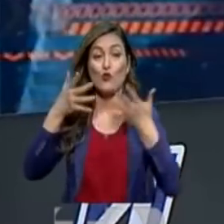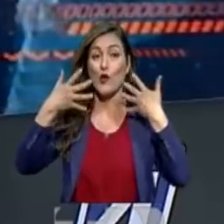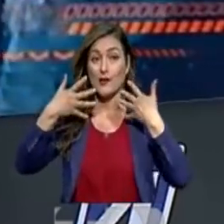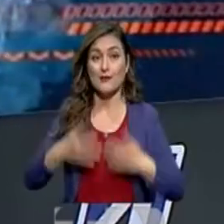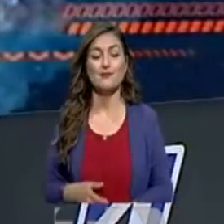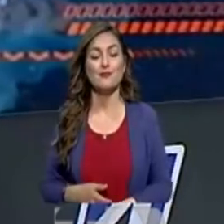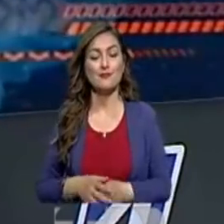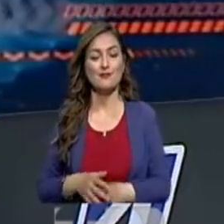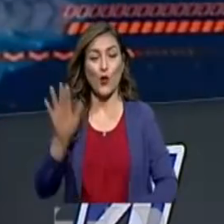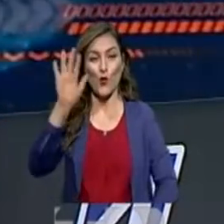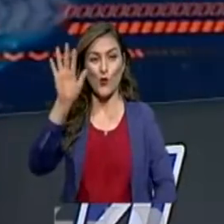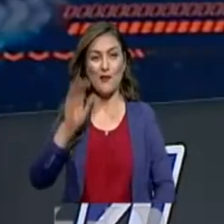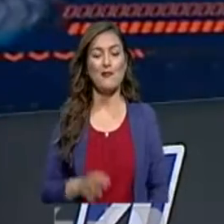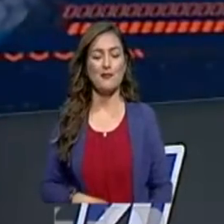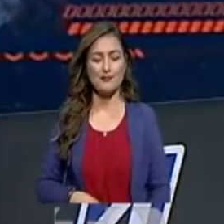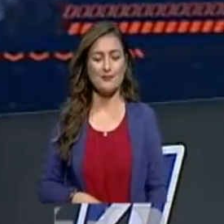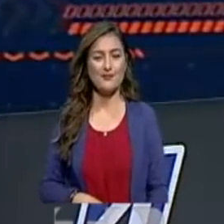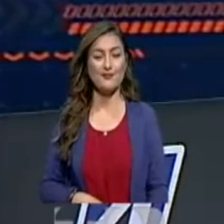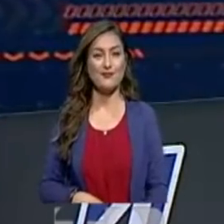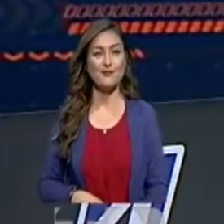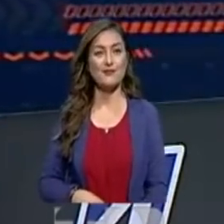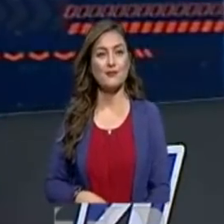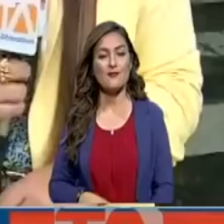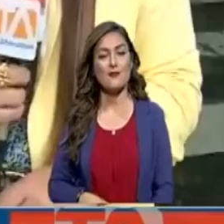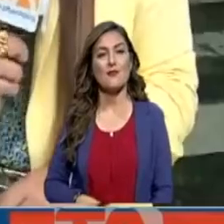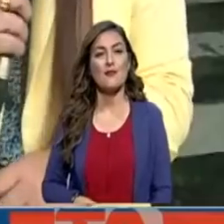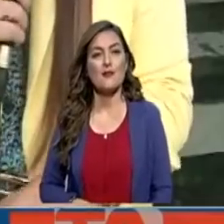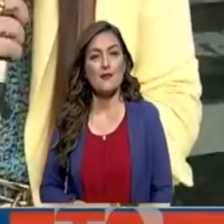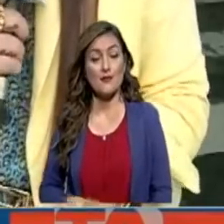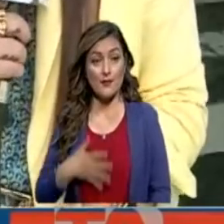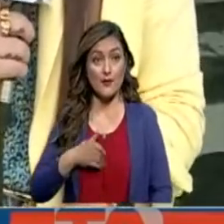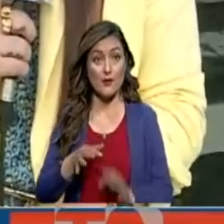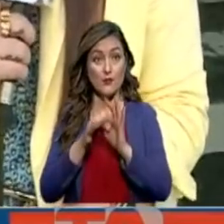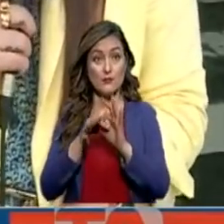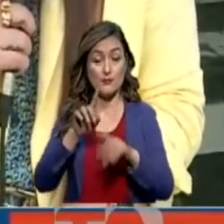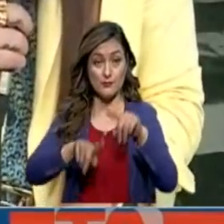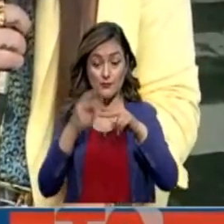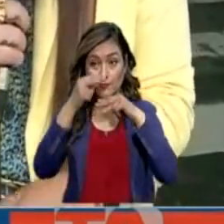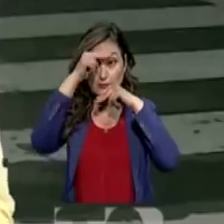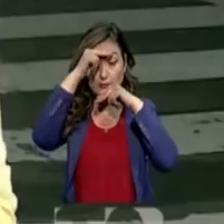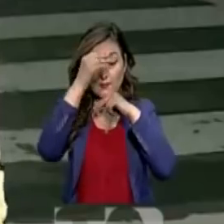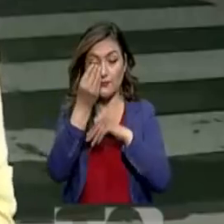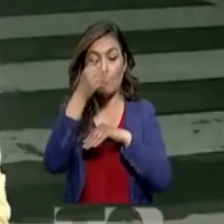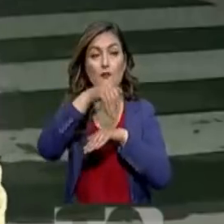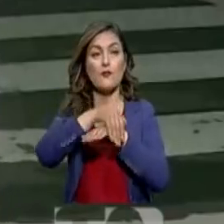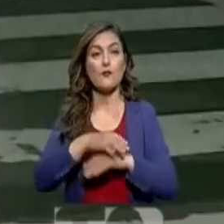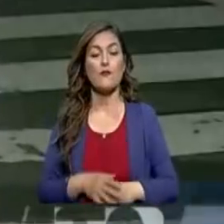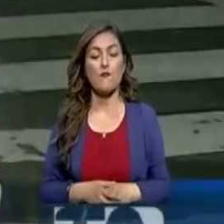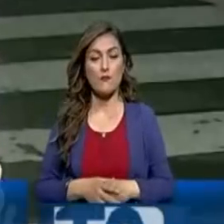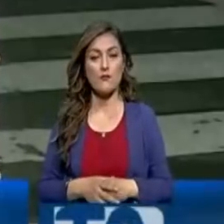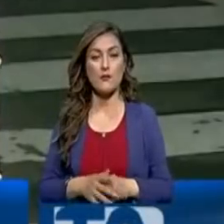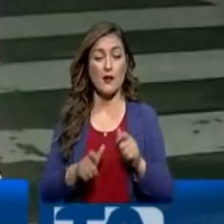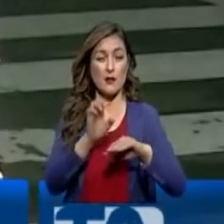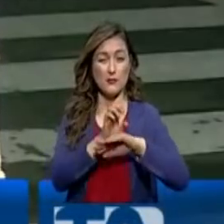Olmedo de Guayaquil. Hola, Luisa María, adelante. ¿Qué tal, compañeras, amigos televidentes? Muy buenas tardes. La nueva